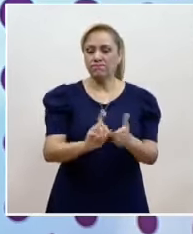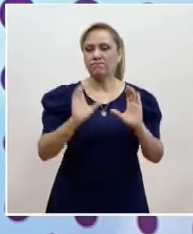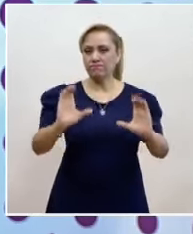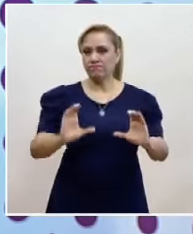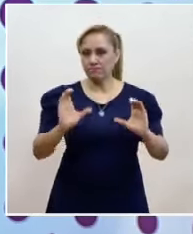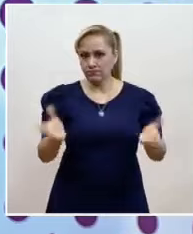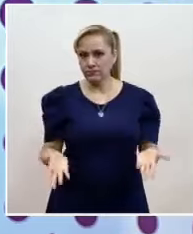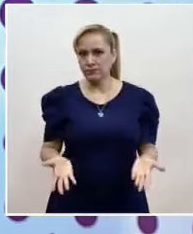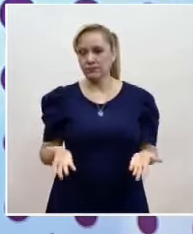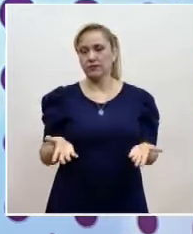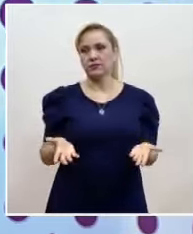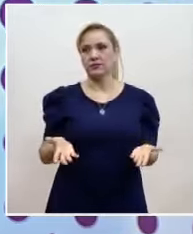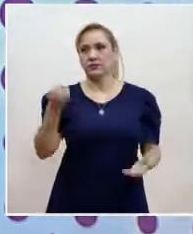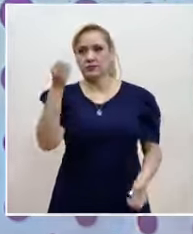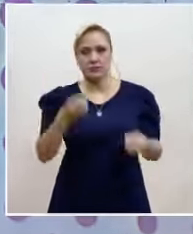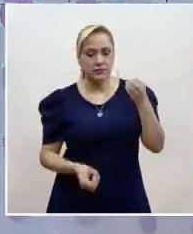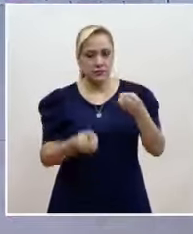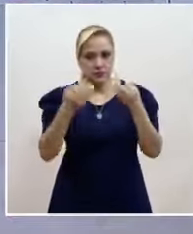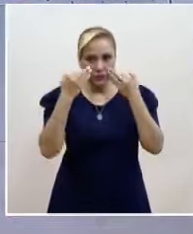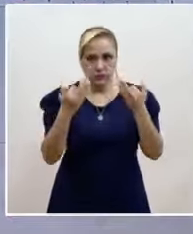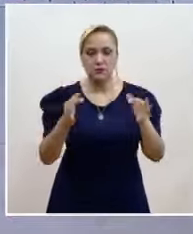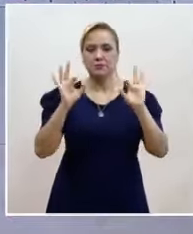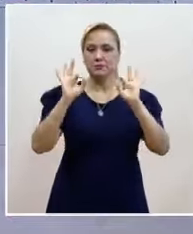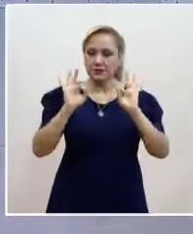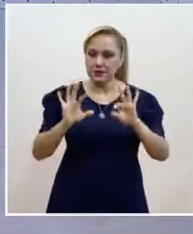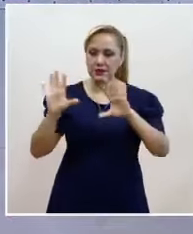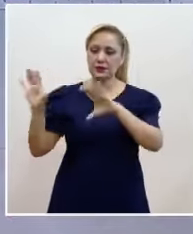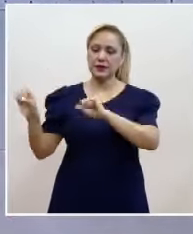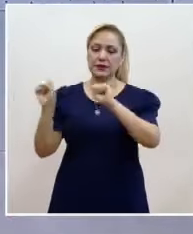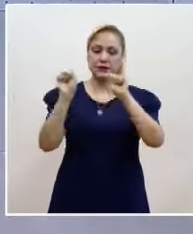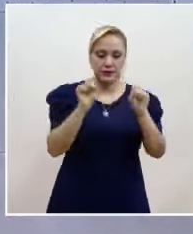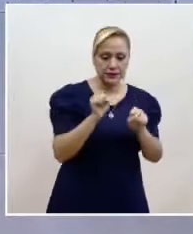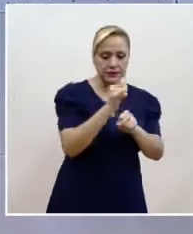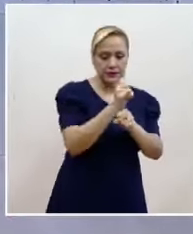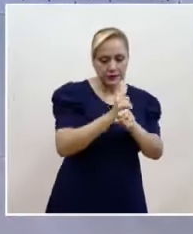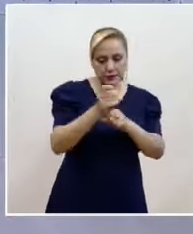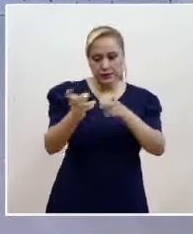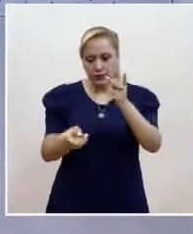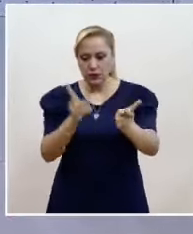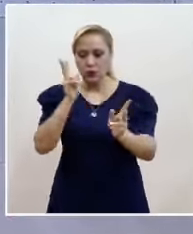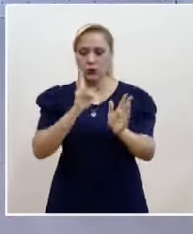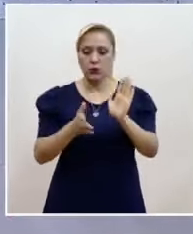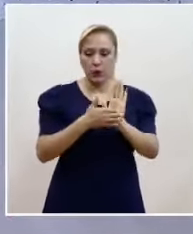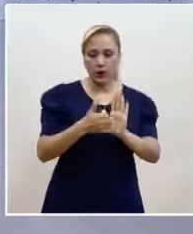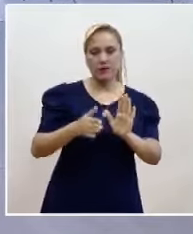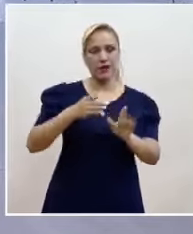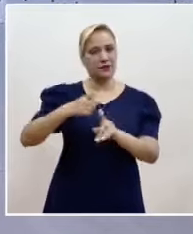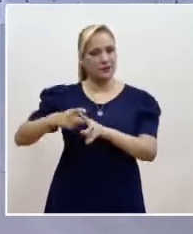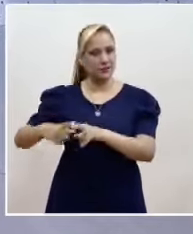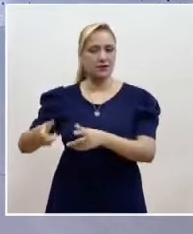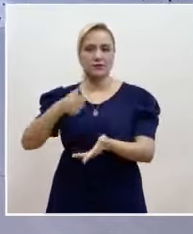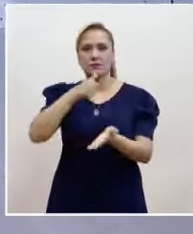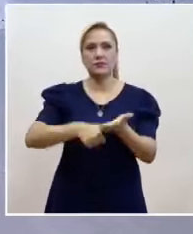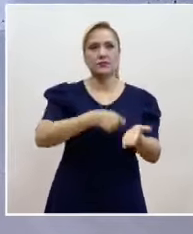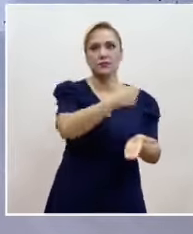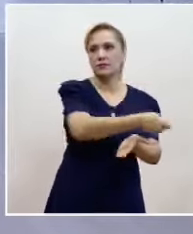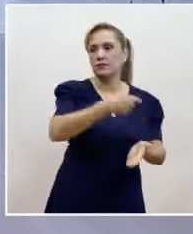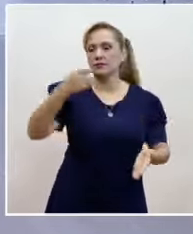¿no? De acceso a la justicia, que se cuide el debido proceso, que se hagan notificaciones adecuadas, y esa es una vertiente que desde